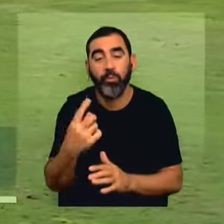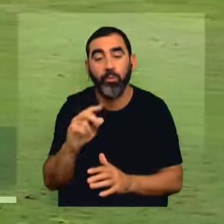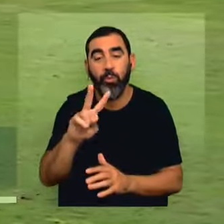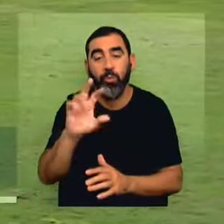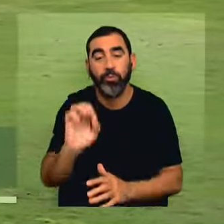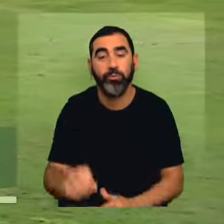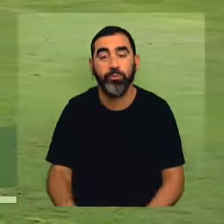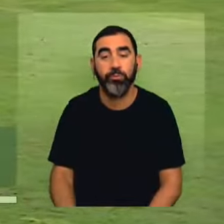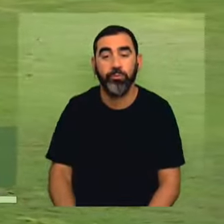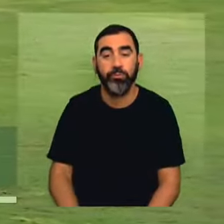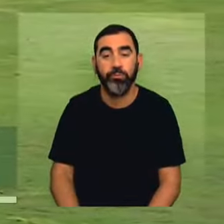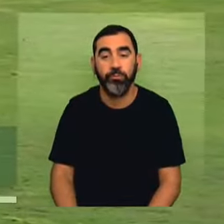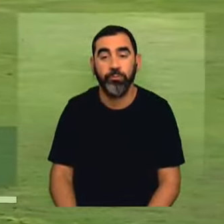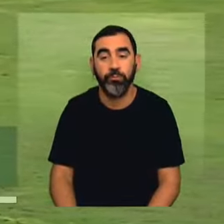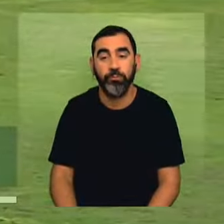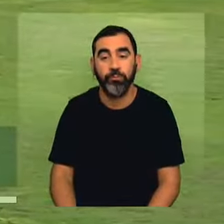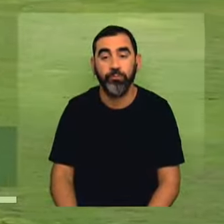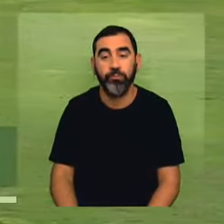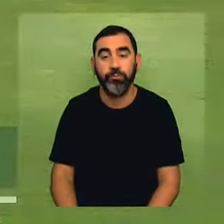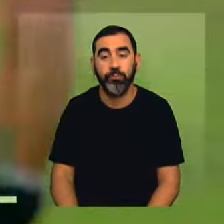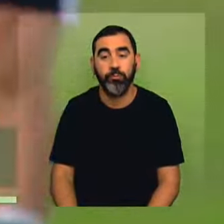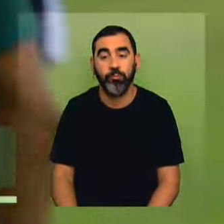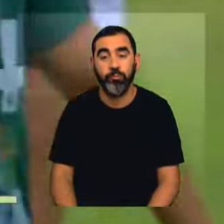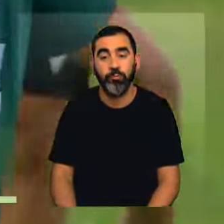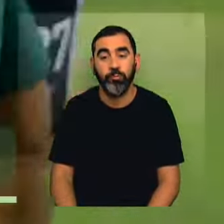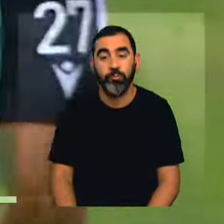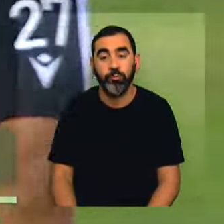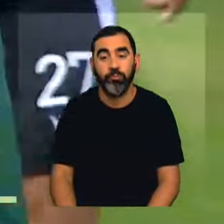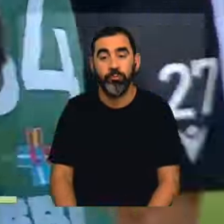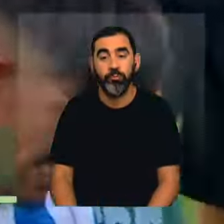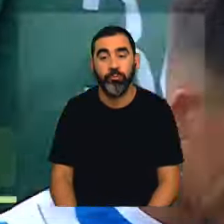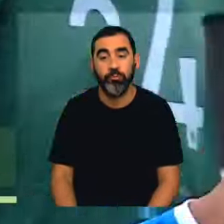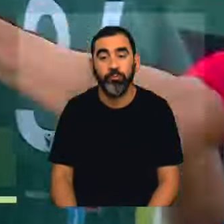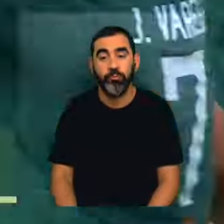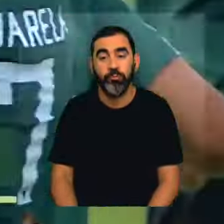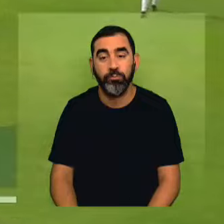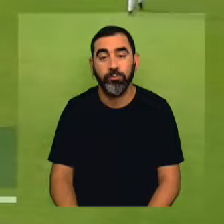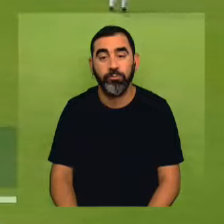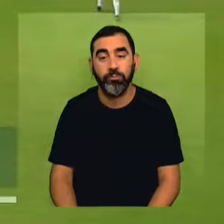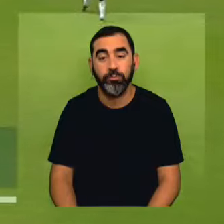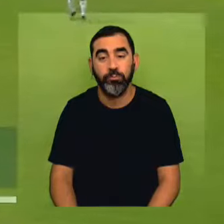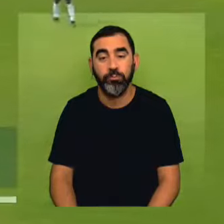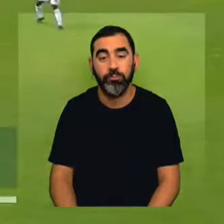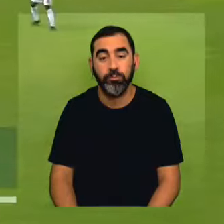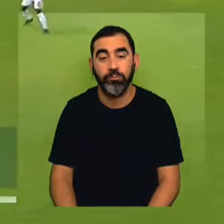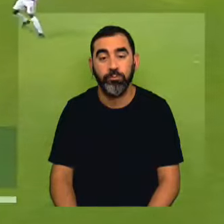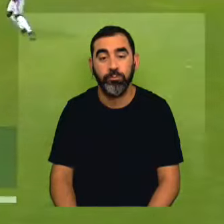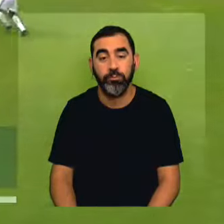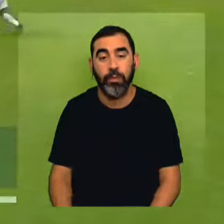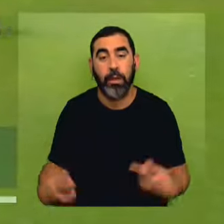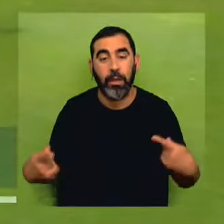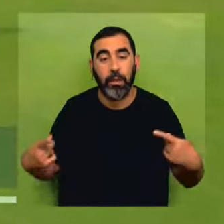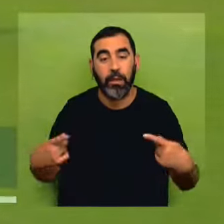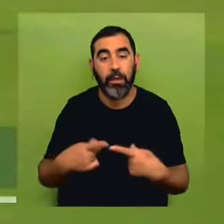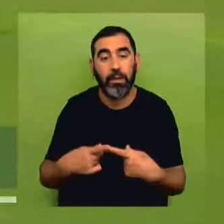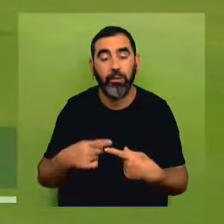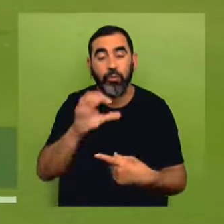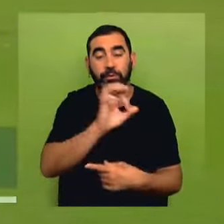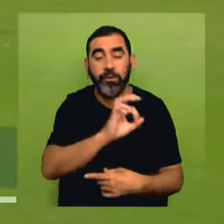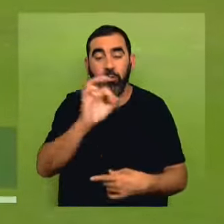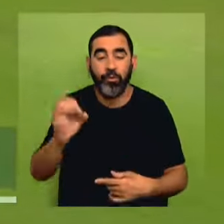victoria para la verde de sago que se fue hasta illa y se trajo un triunfo muy importante el clásico del fútbol uruguayo fue empate